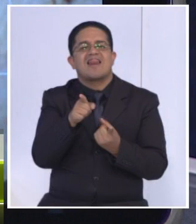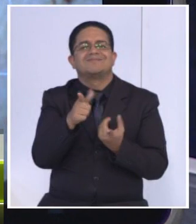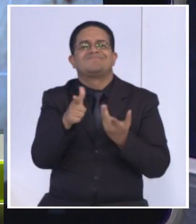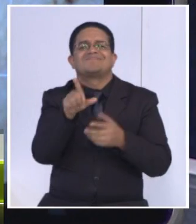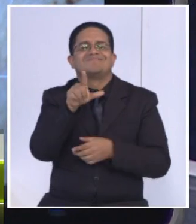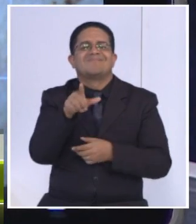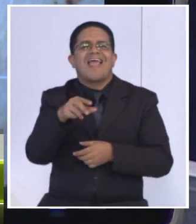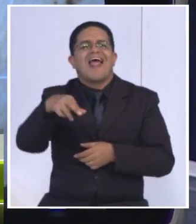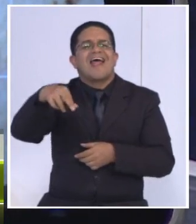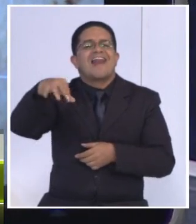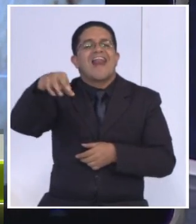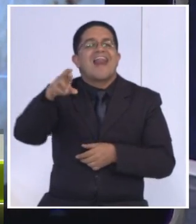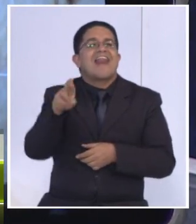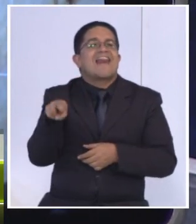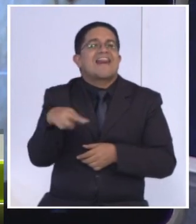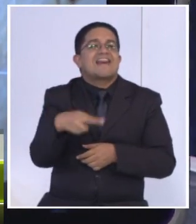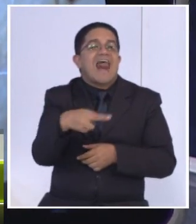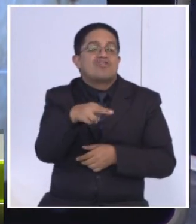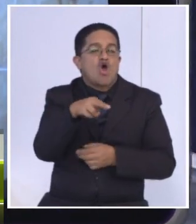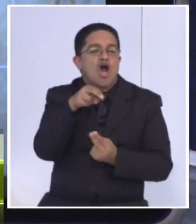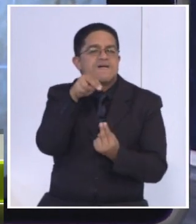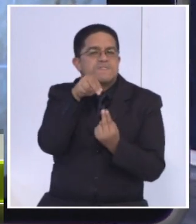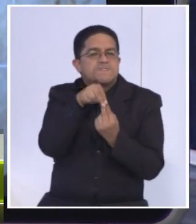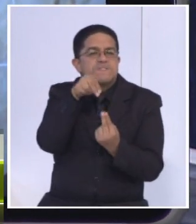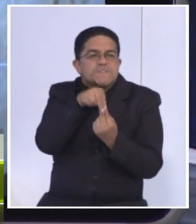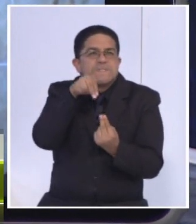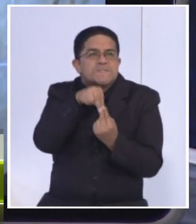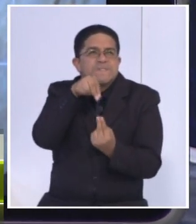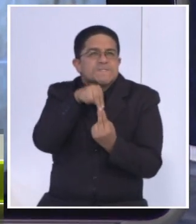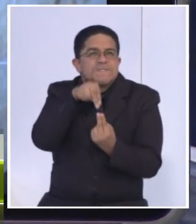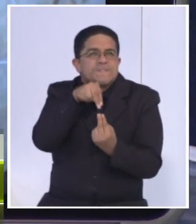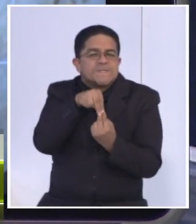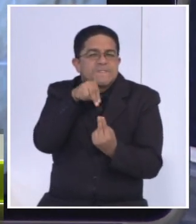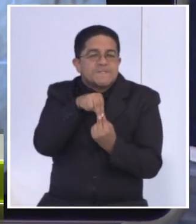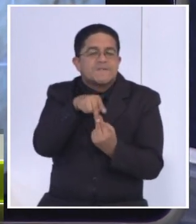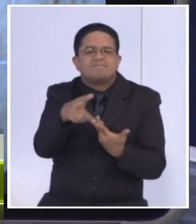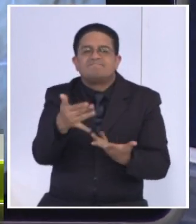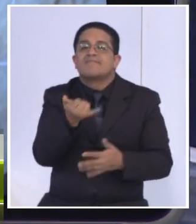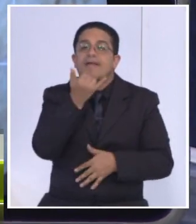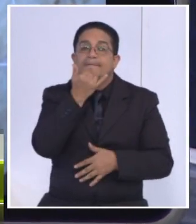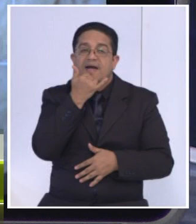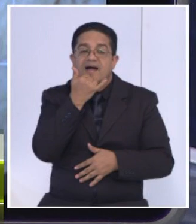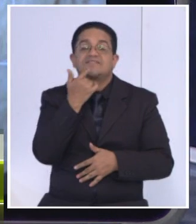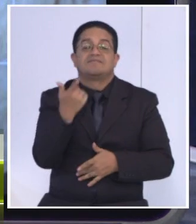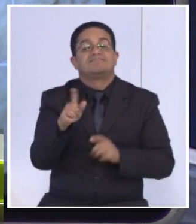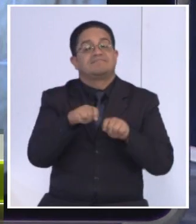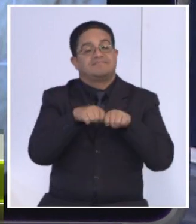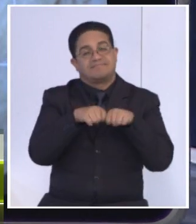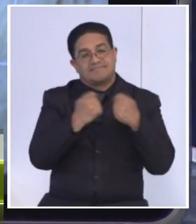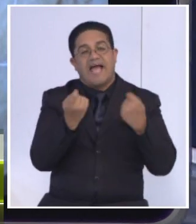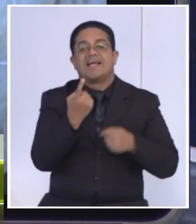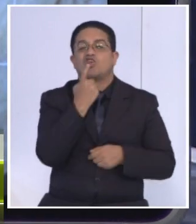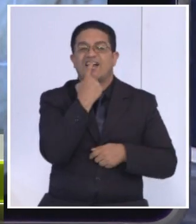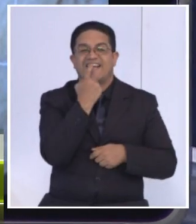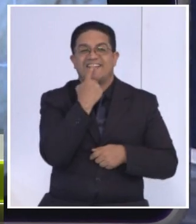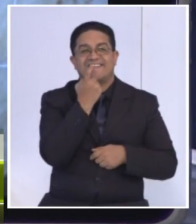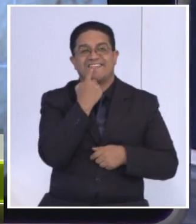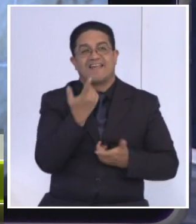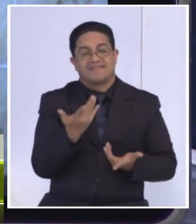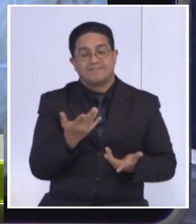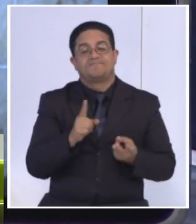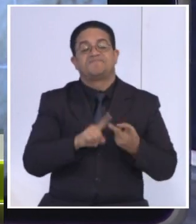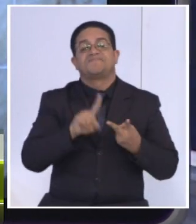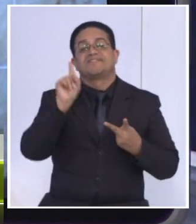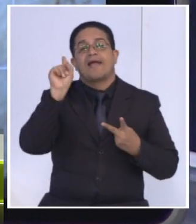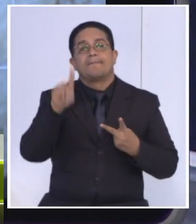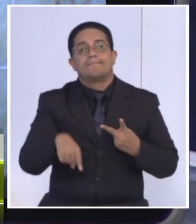lo entiendan de forma folclórica, llamémoslo así. Entonces, ¿qué va a ocurrir? Podemos tener, sí, una fractura de un elemento dentario, pero